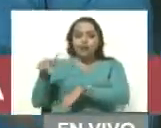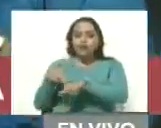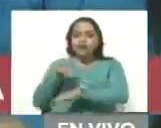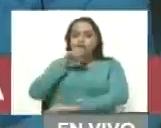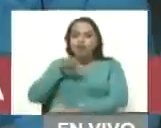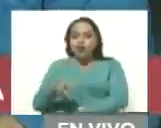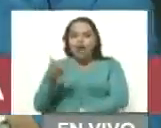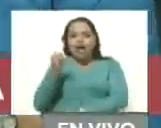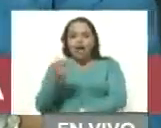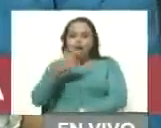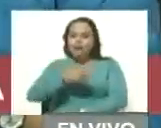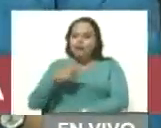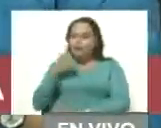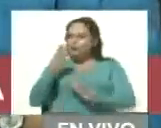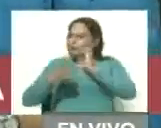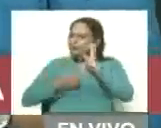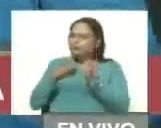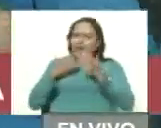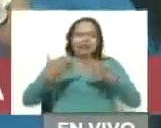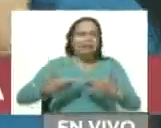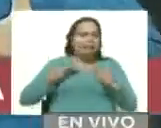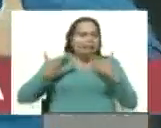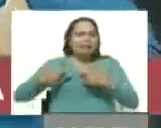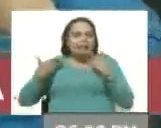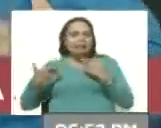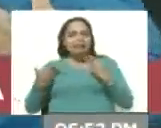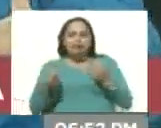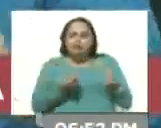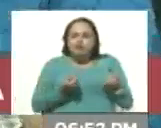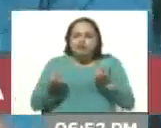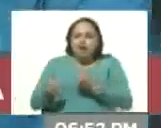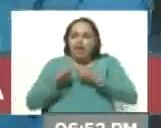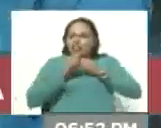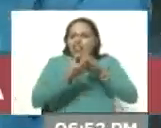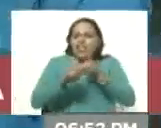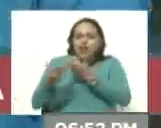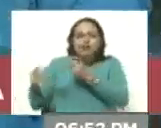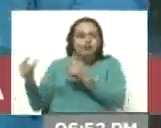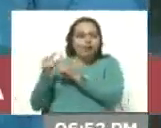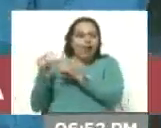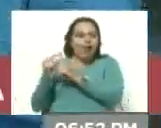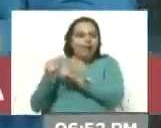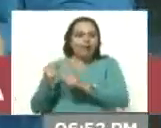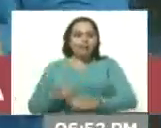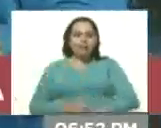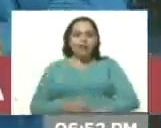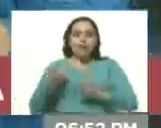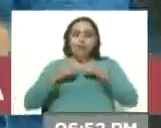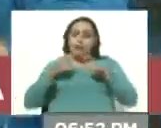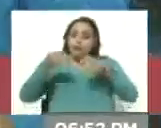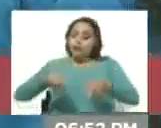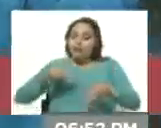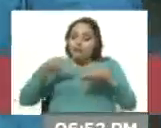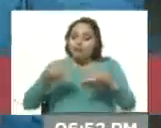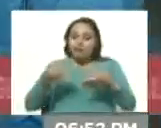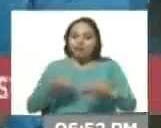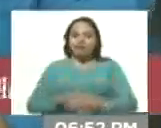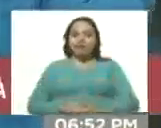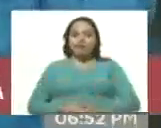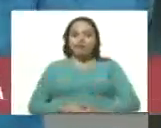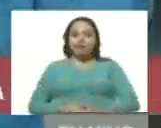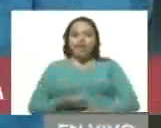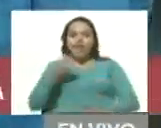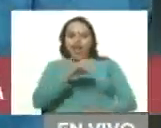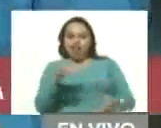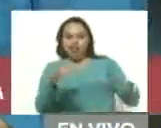mucha gente motivada hay mucha gente encendida en sus discursos y en sus palabras pero como siempre ocurre hay detractores